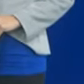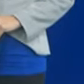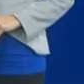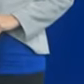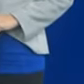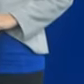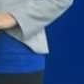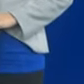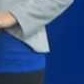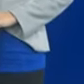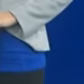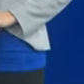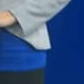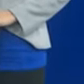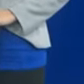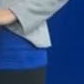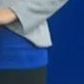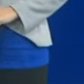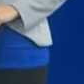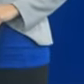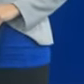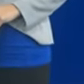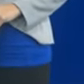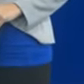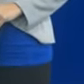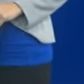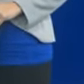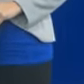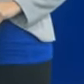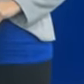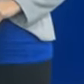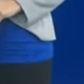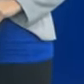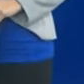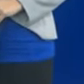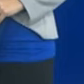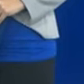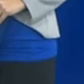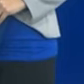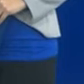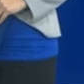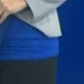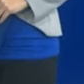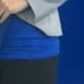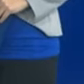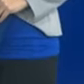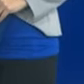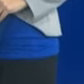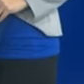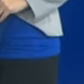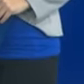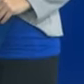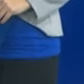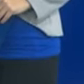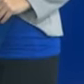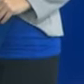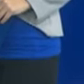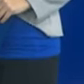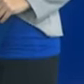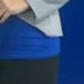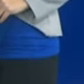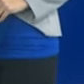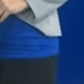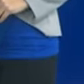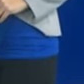Un delincuente se encuentra en estado crítico tras recibir un disparo en la cabeza durante una persecución policial. Agentes del grupo Terna tuvieron